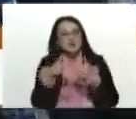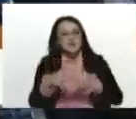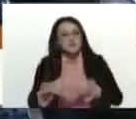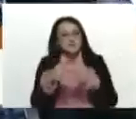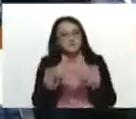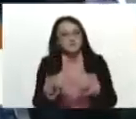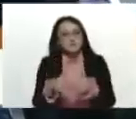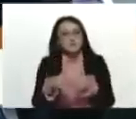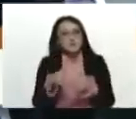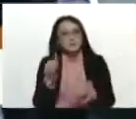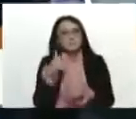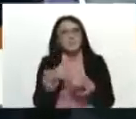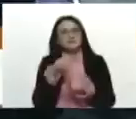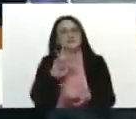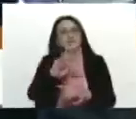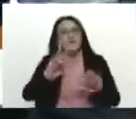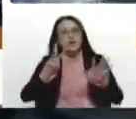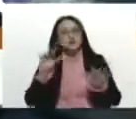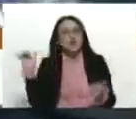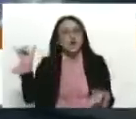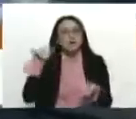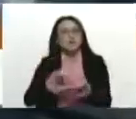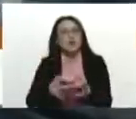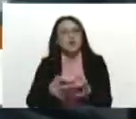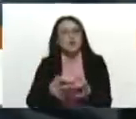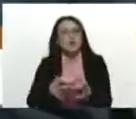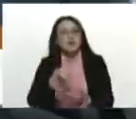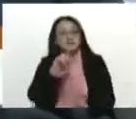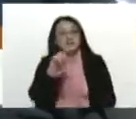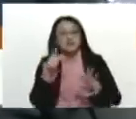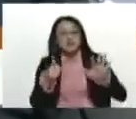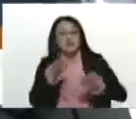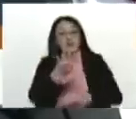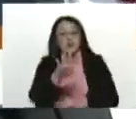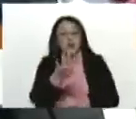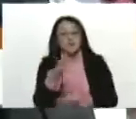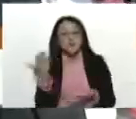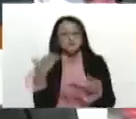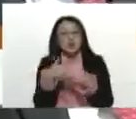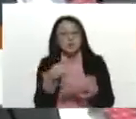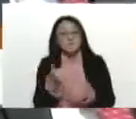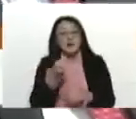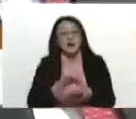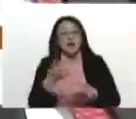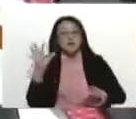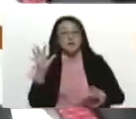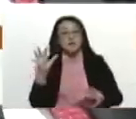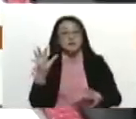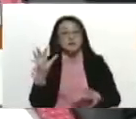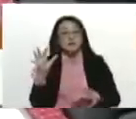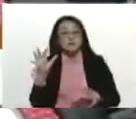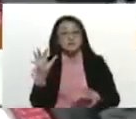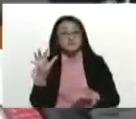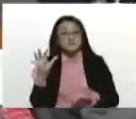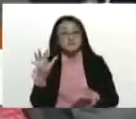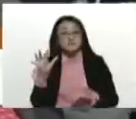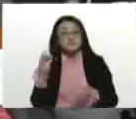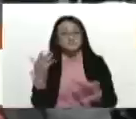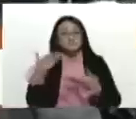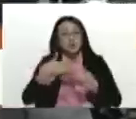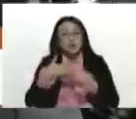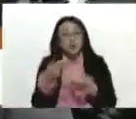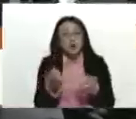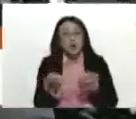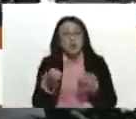extranjeros y 58 para aeronaves y 164 medidas estas zonas más graves son generales congelación de activos y fondos